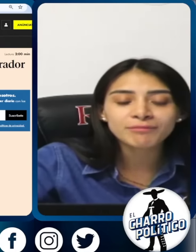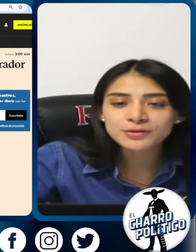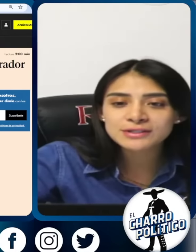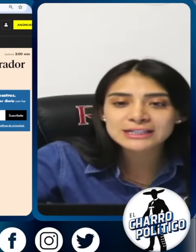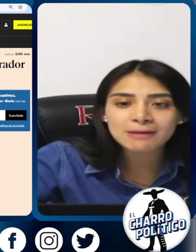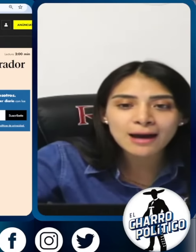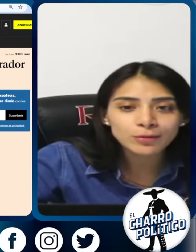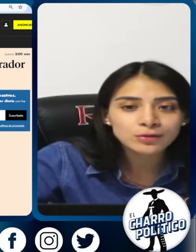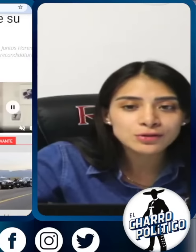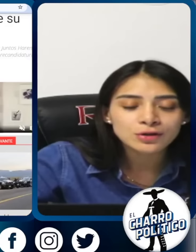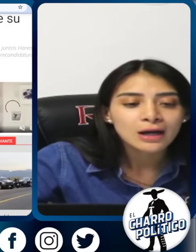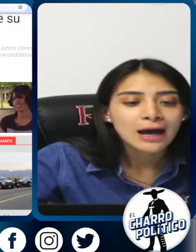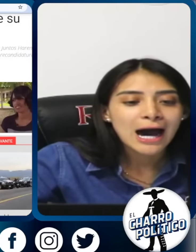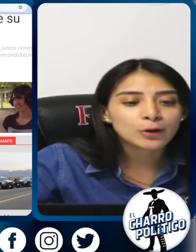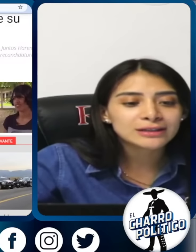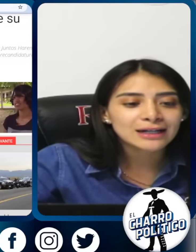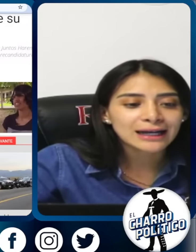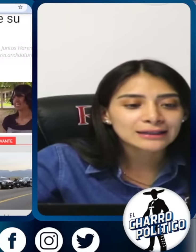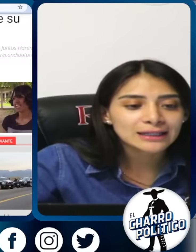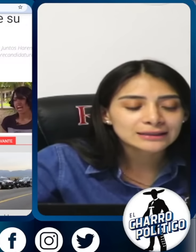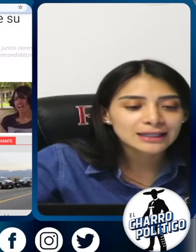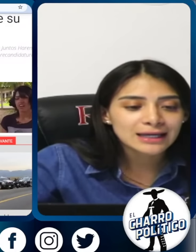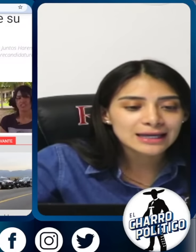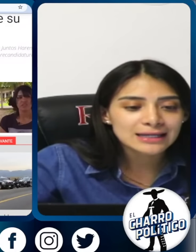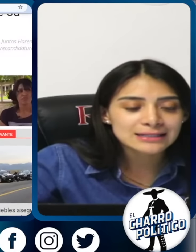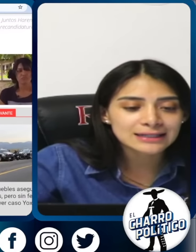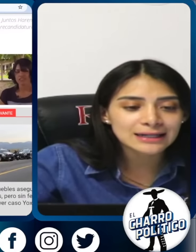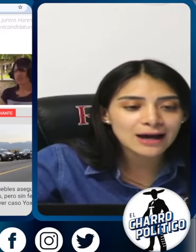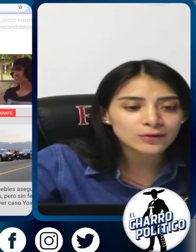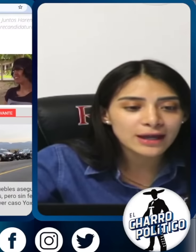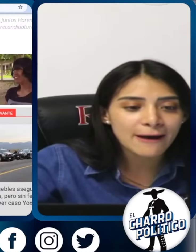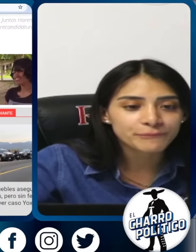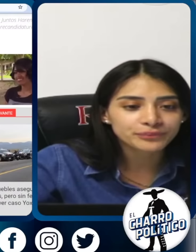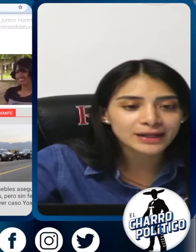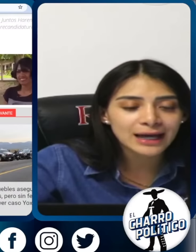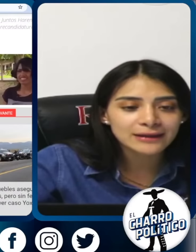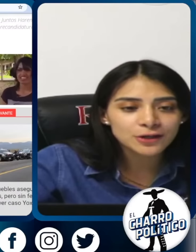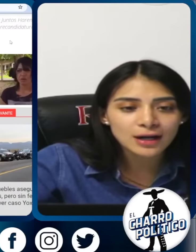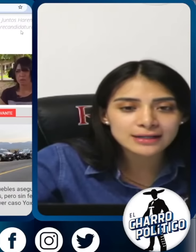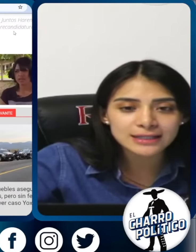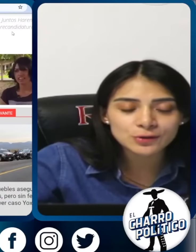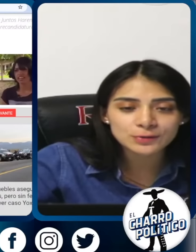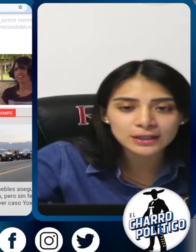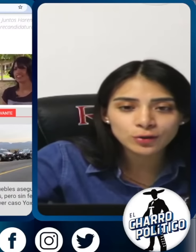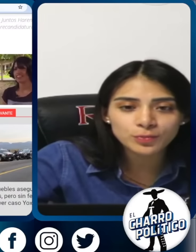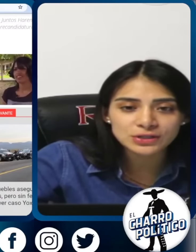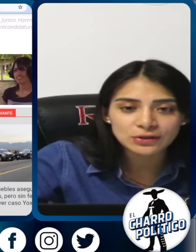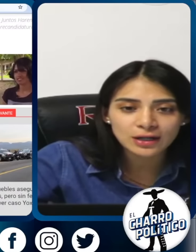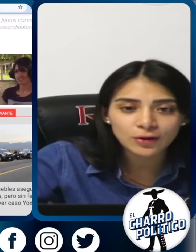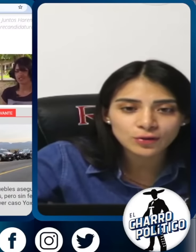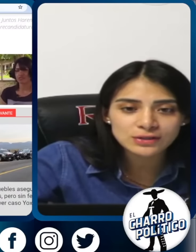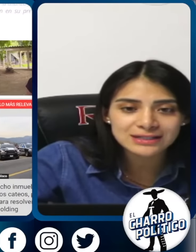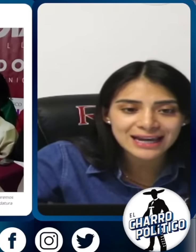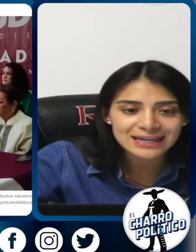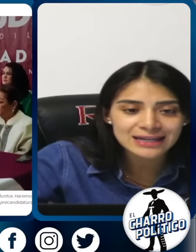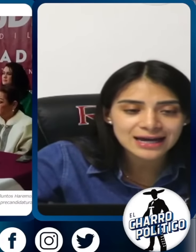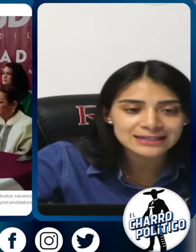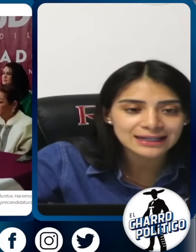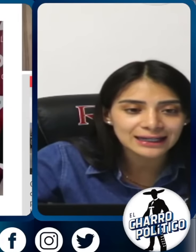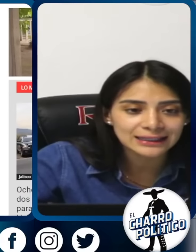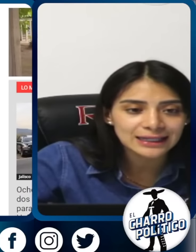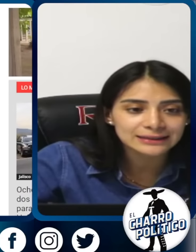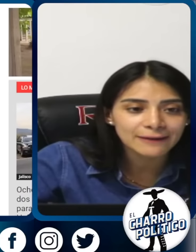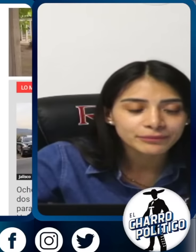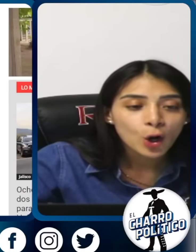equivoqué. Entonces, vámonos. Ahorita la candidata es Claudia Delgadillo, ahí la estamos viendo, por si no la conoces. Ella ya